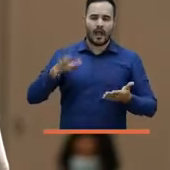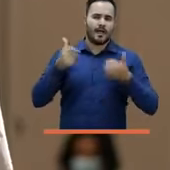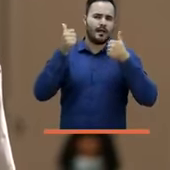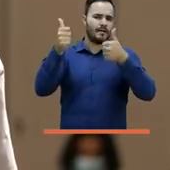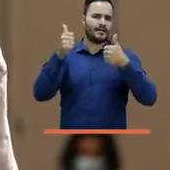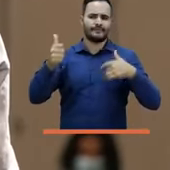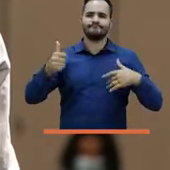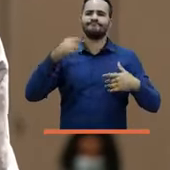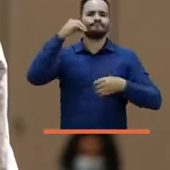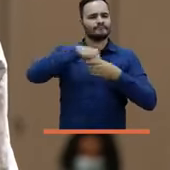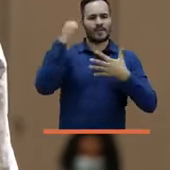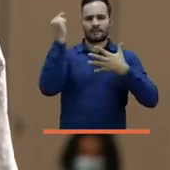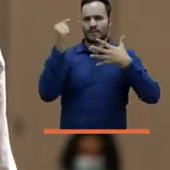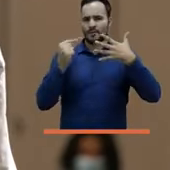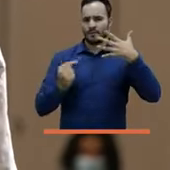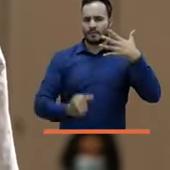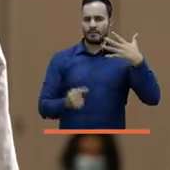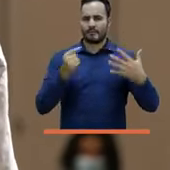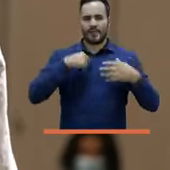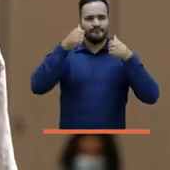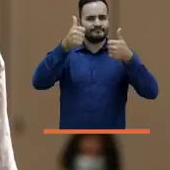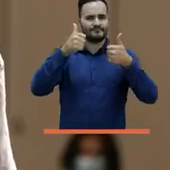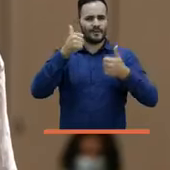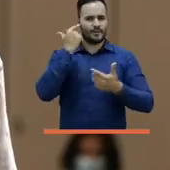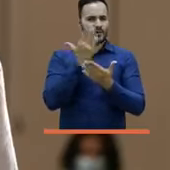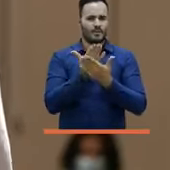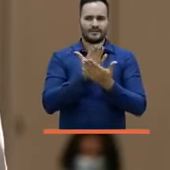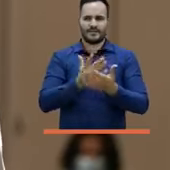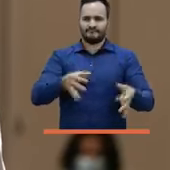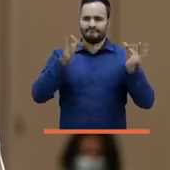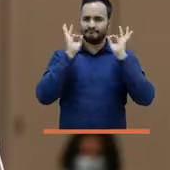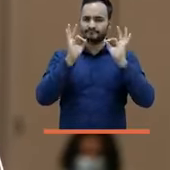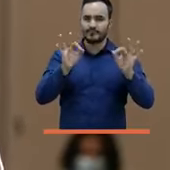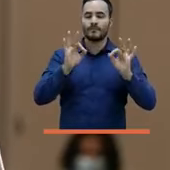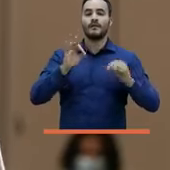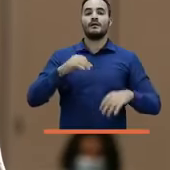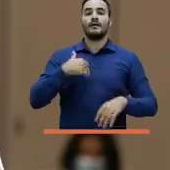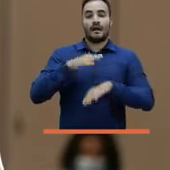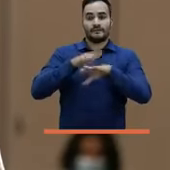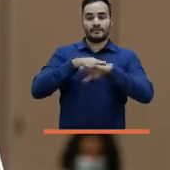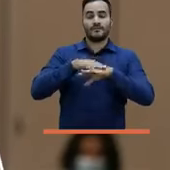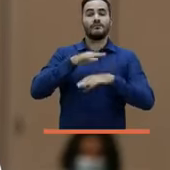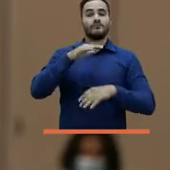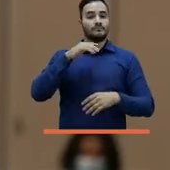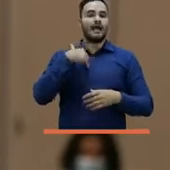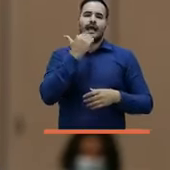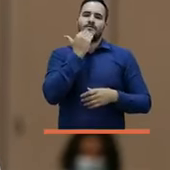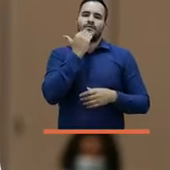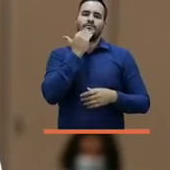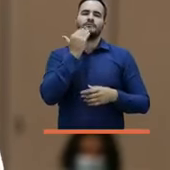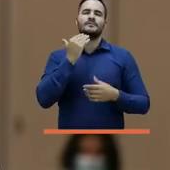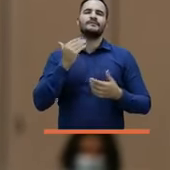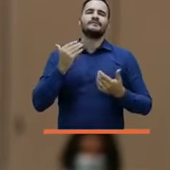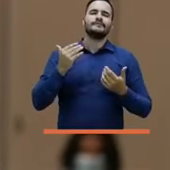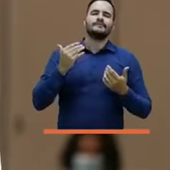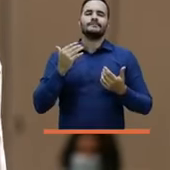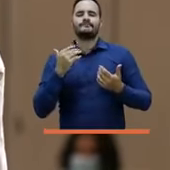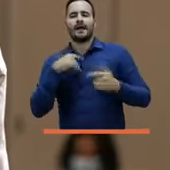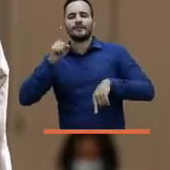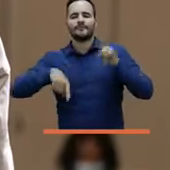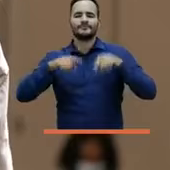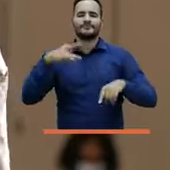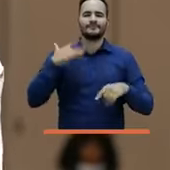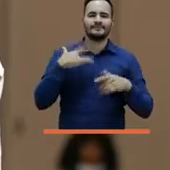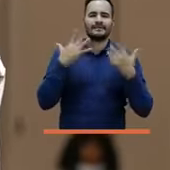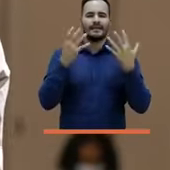y eso también es como una apuesta porque entonces no se trata solamente de a tome el poquito que le podemos dar para que usted estudie o para que su